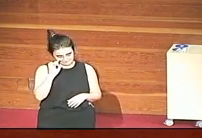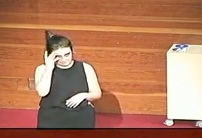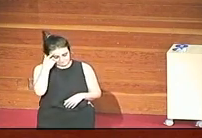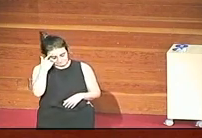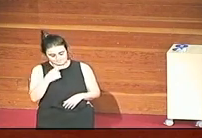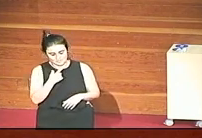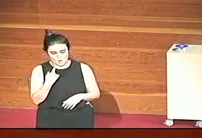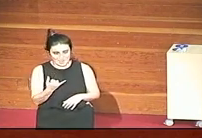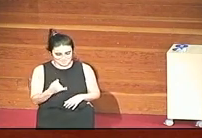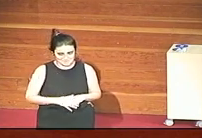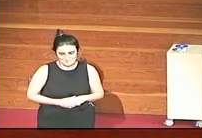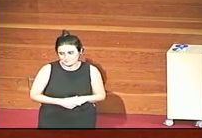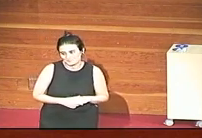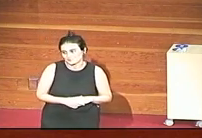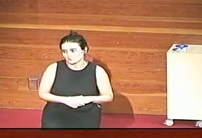encantaría